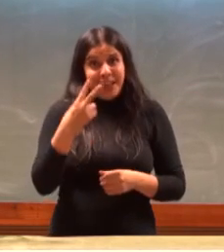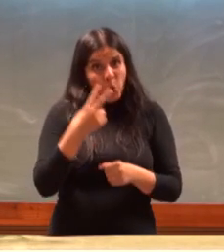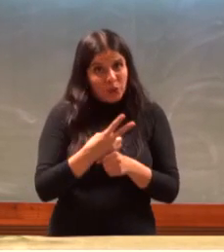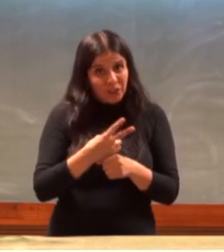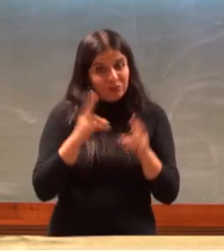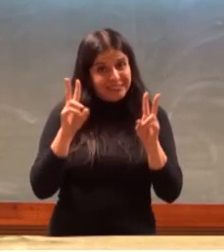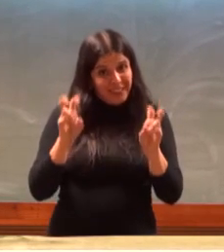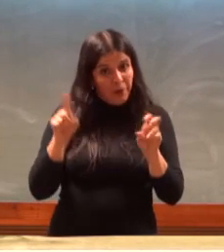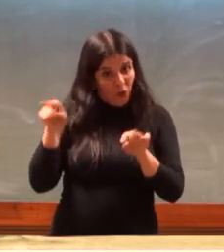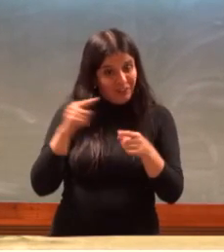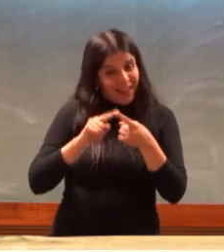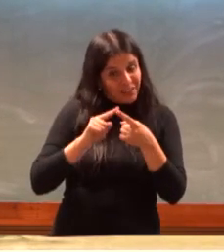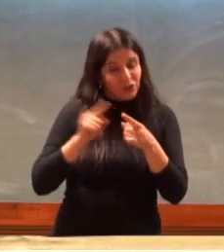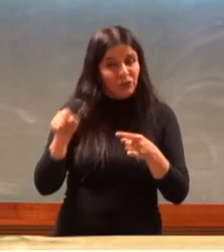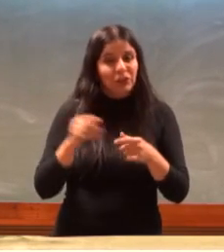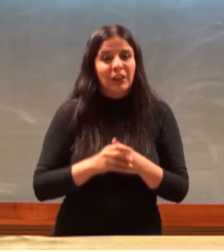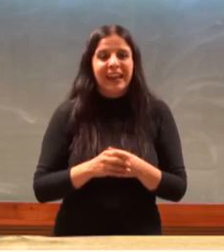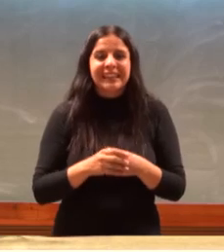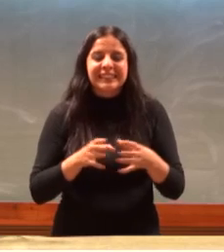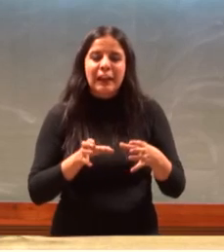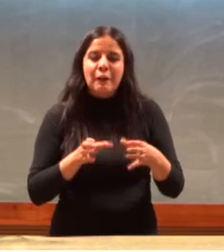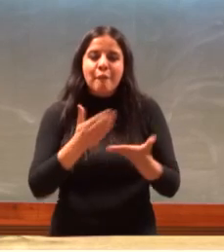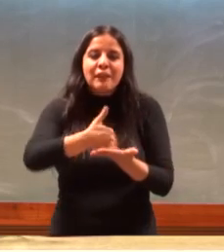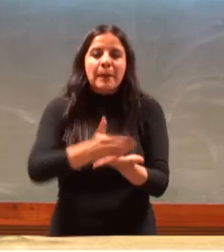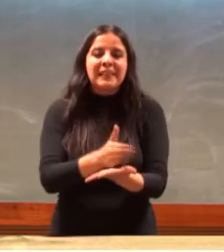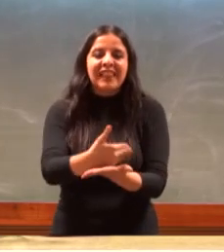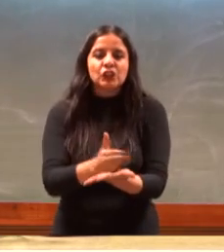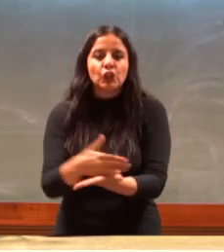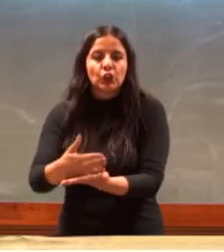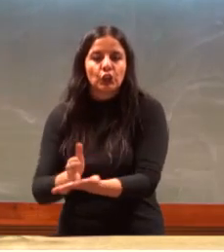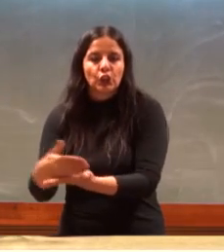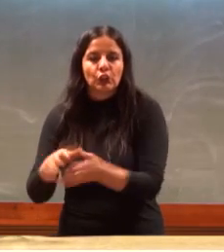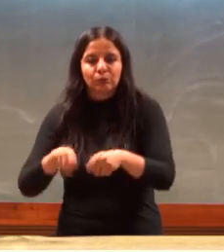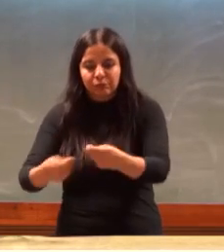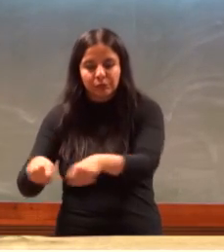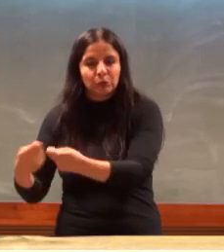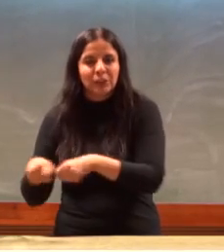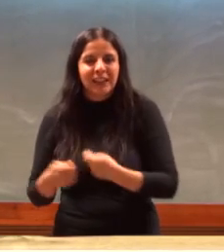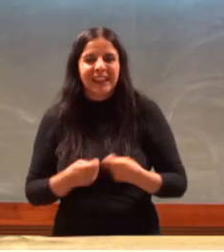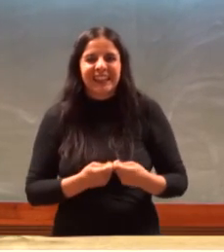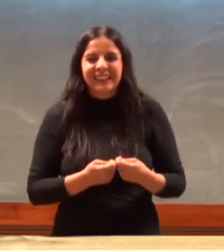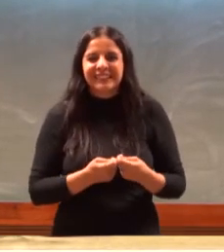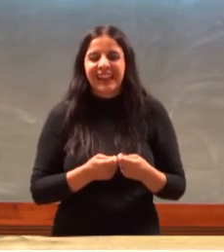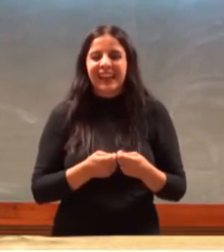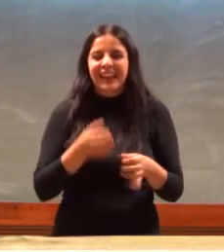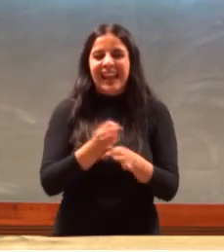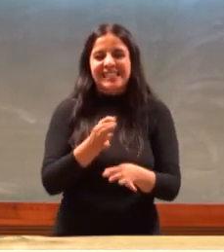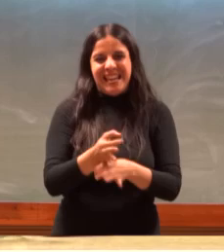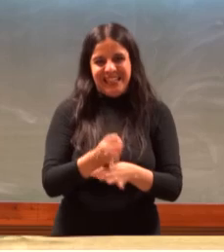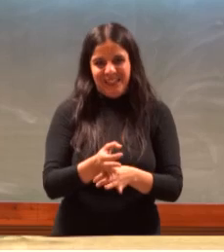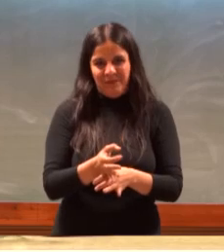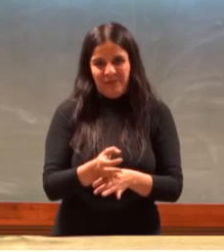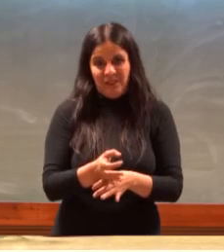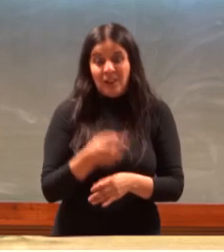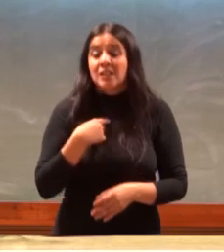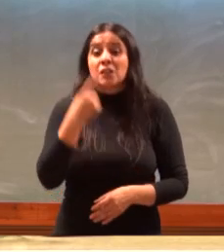jerarquización y segmentación de la enseñanza y la fragmentación de los aprendizajes sobre esto hay literatura hay experiencia existe